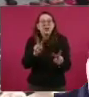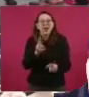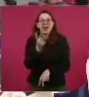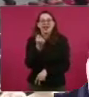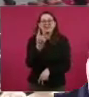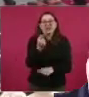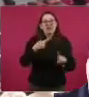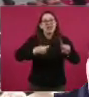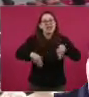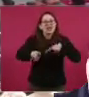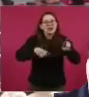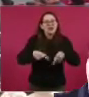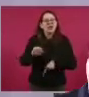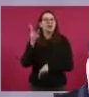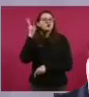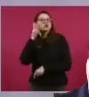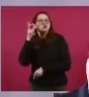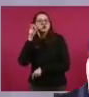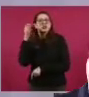televisión y se apasionan.